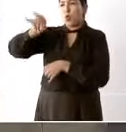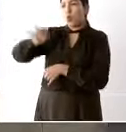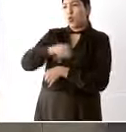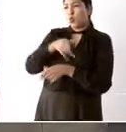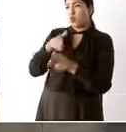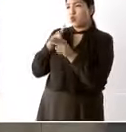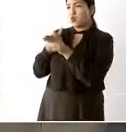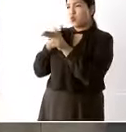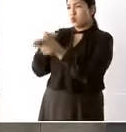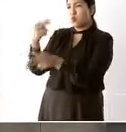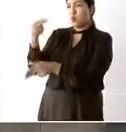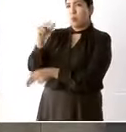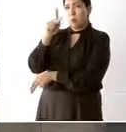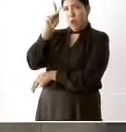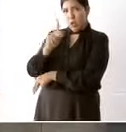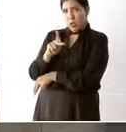Centroamérica,